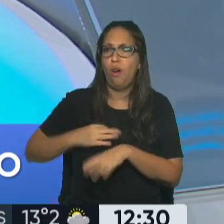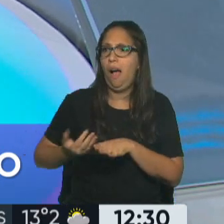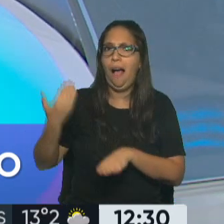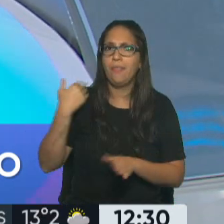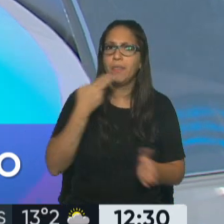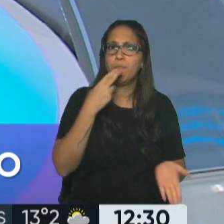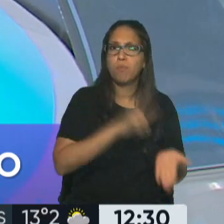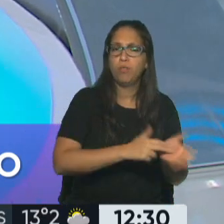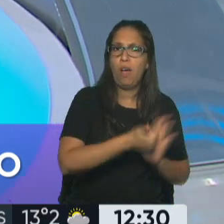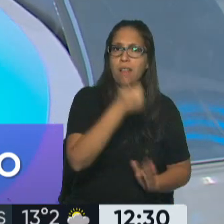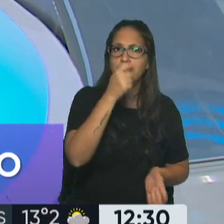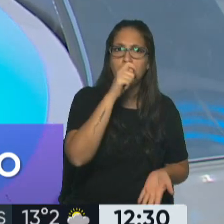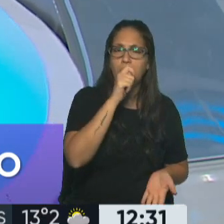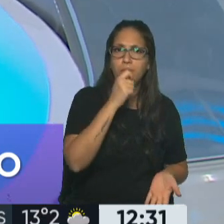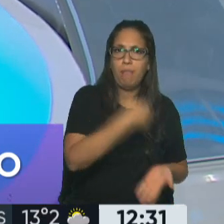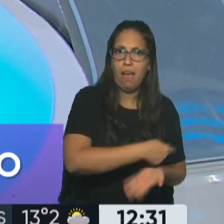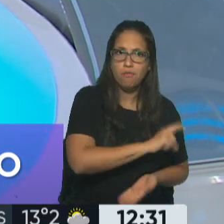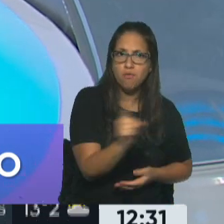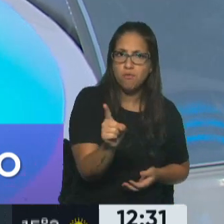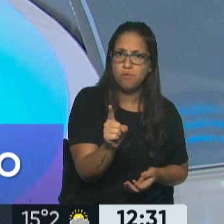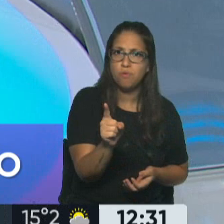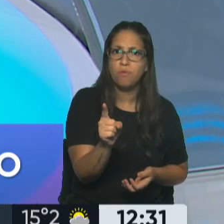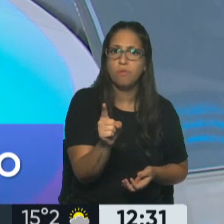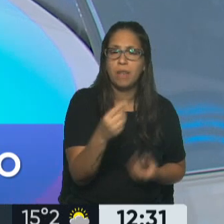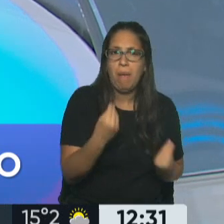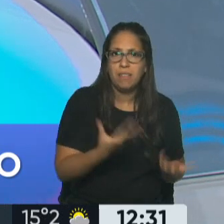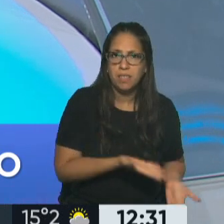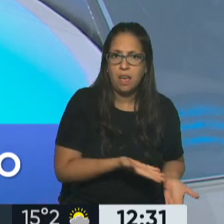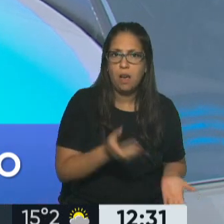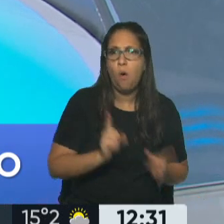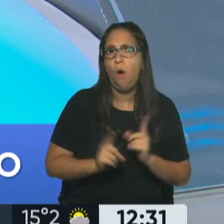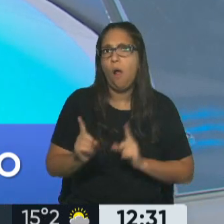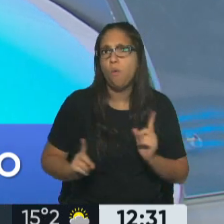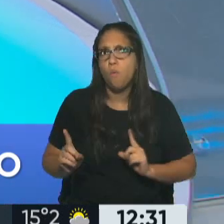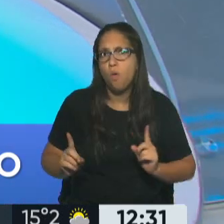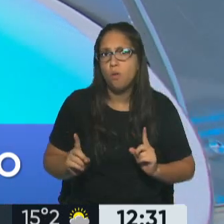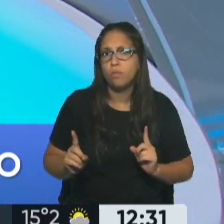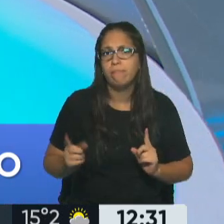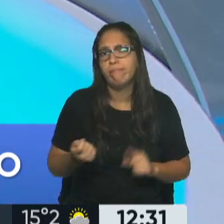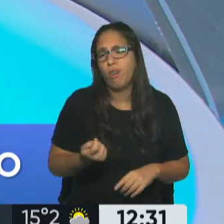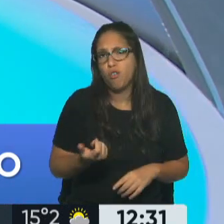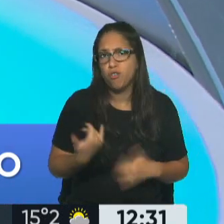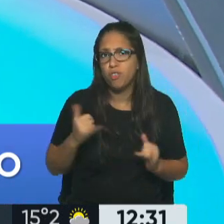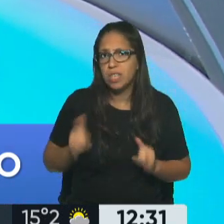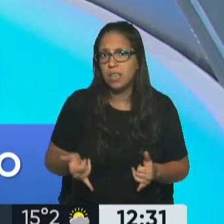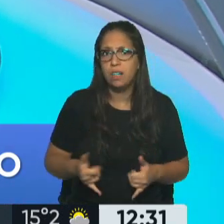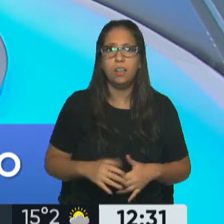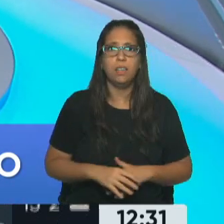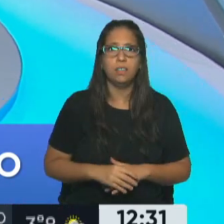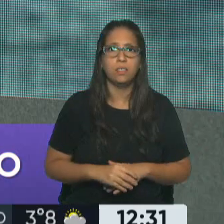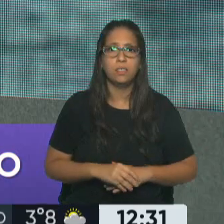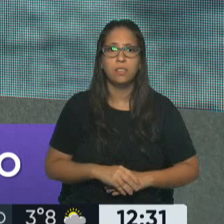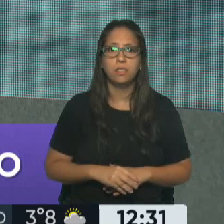pagando el impuesto, o algunos lo estaban haciendo, los menos, pero la